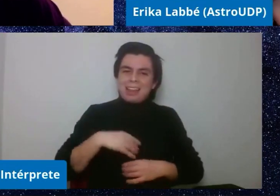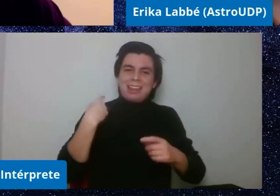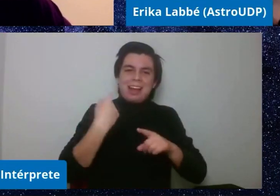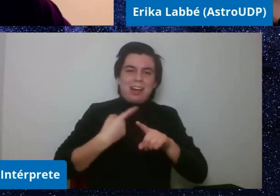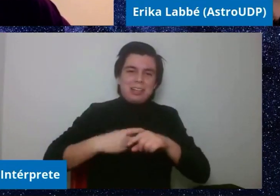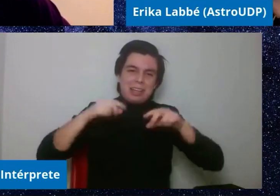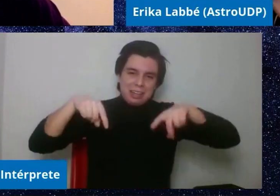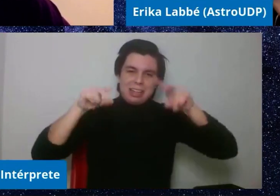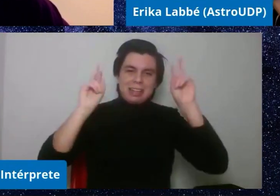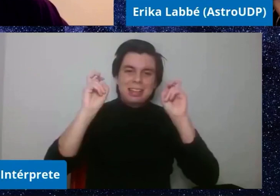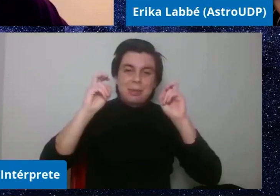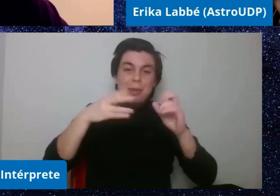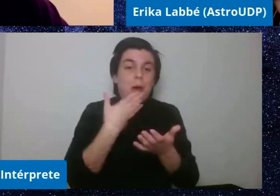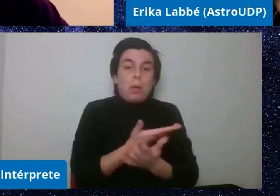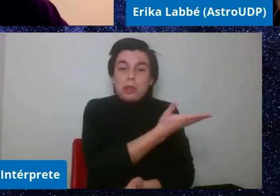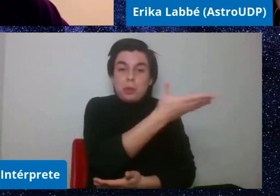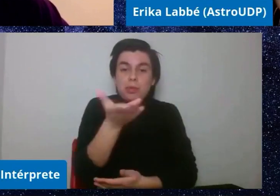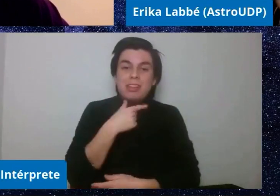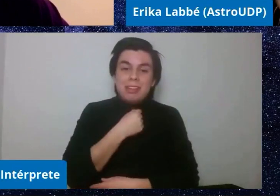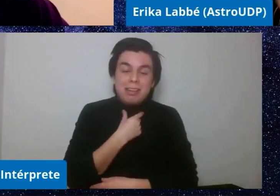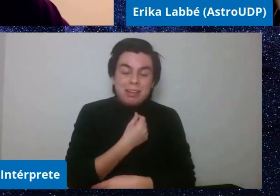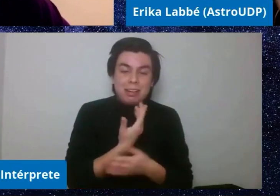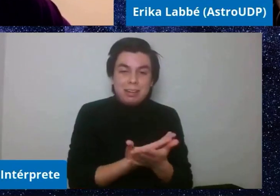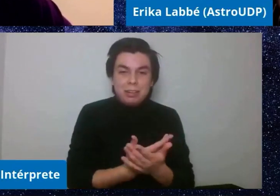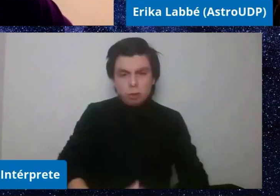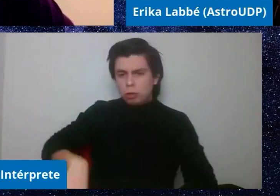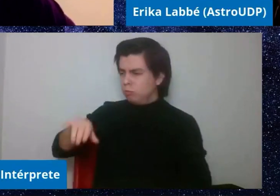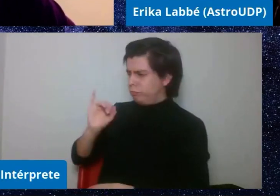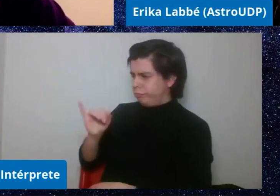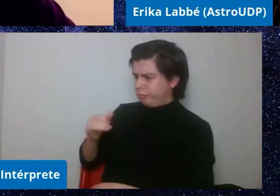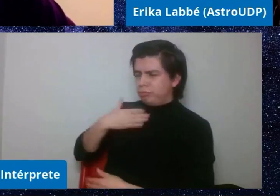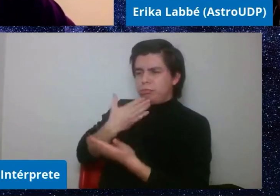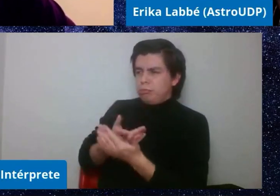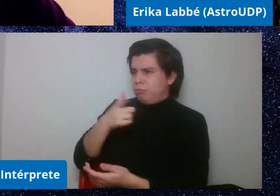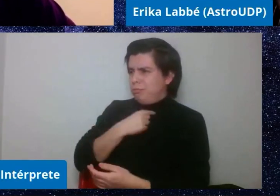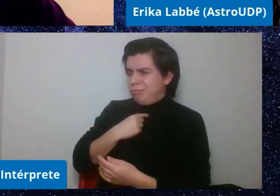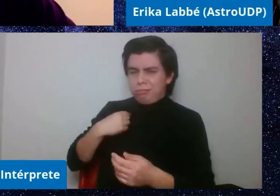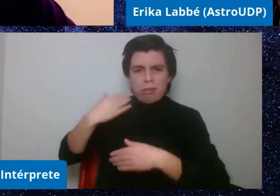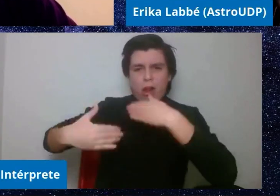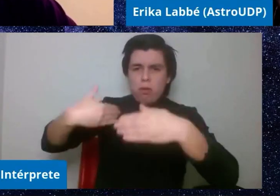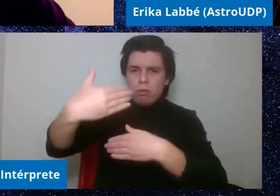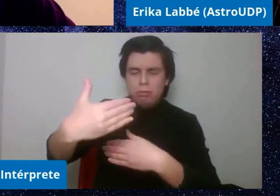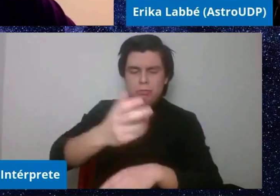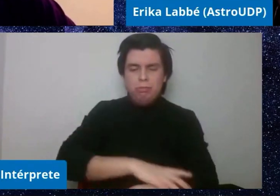quieran. Sí, pues cuando quieran, ahí nuevamente seguimos. Muy bien.